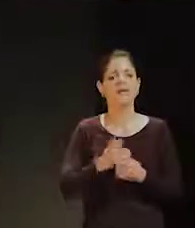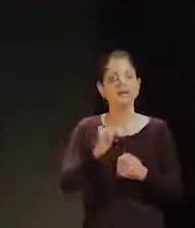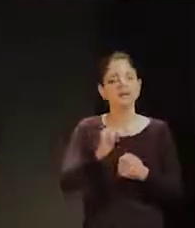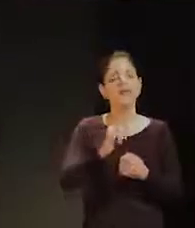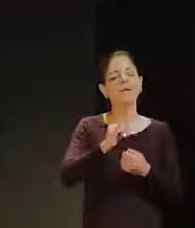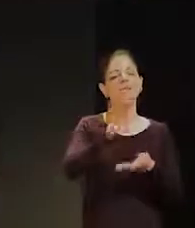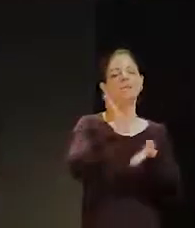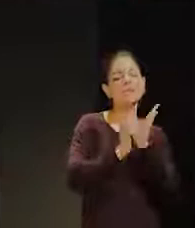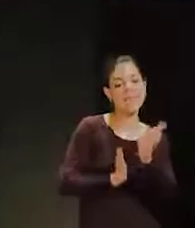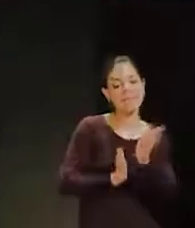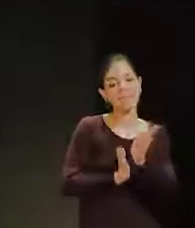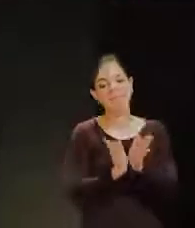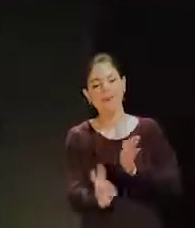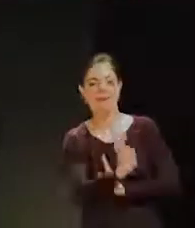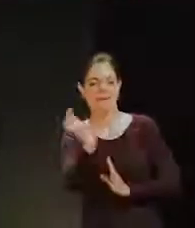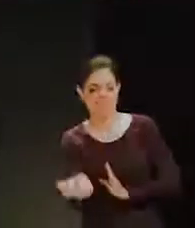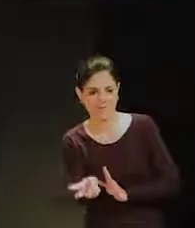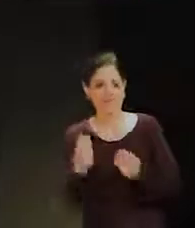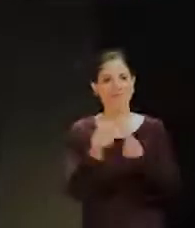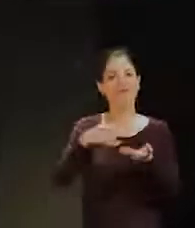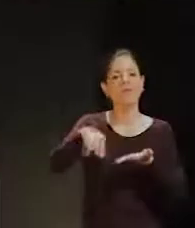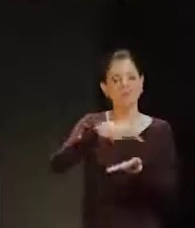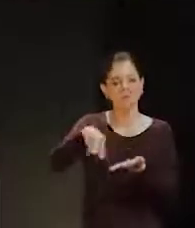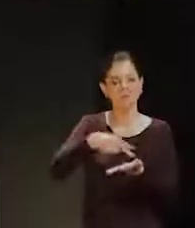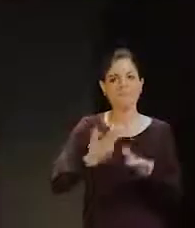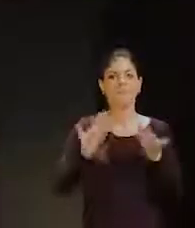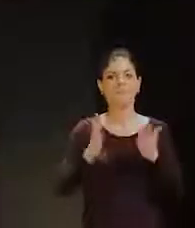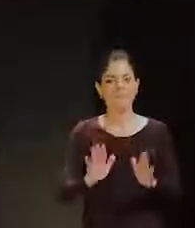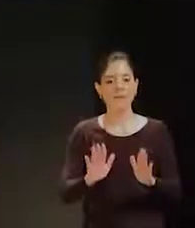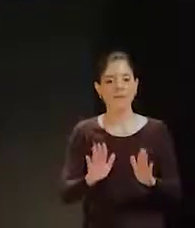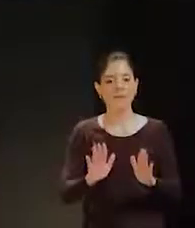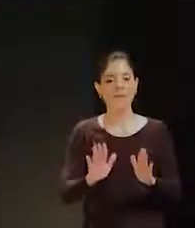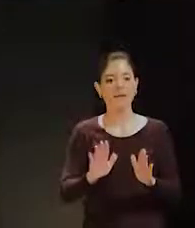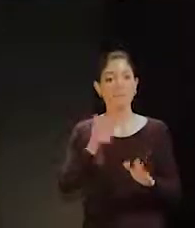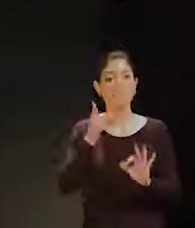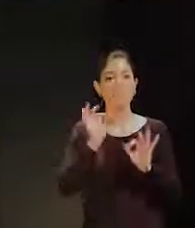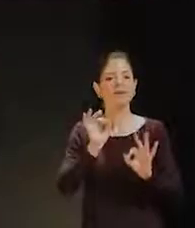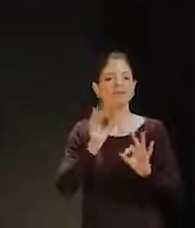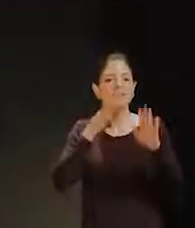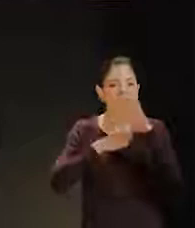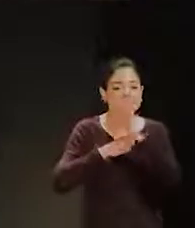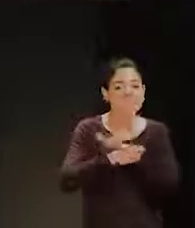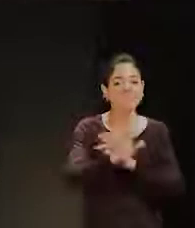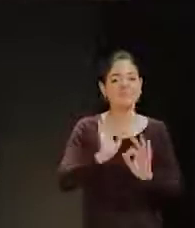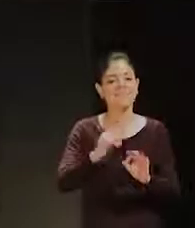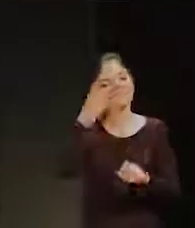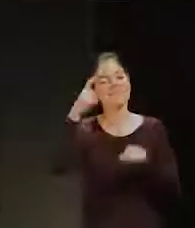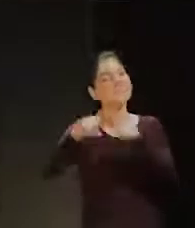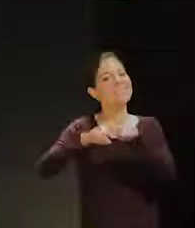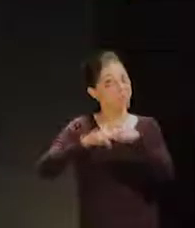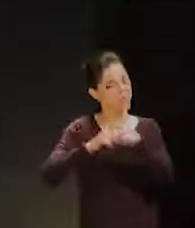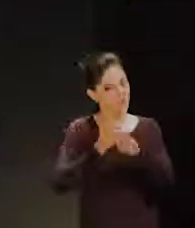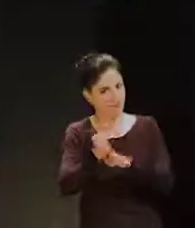terapias alternativas con danza, pero se ve desde la parte